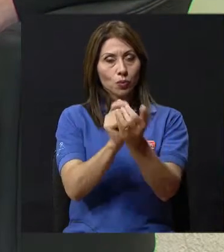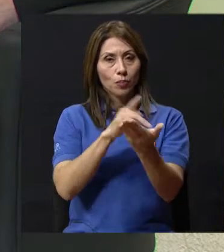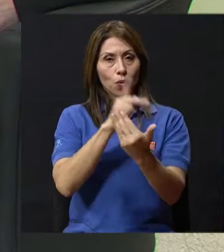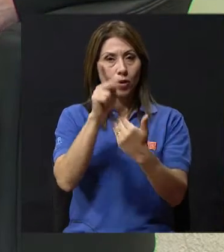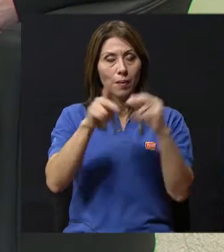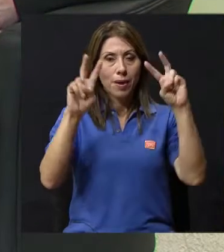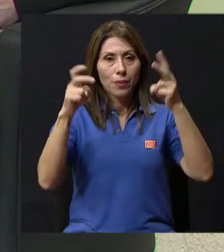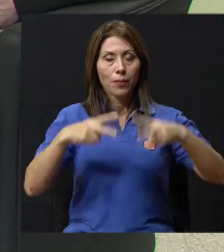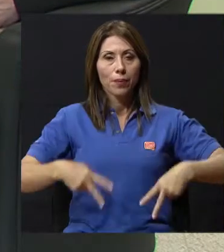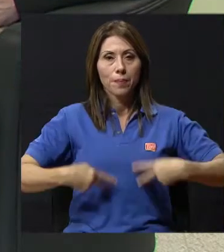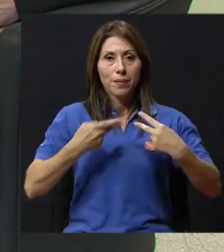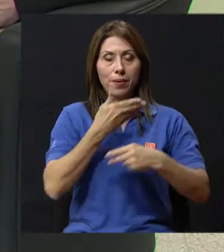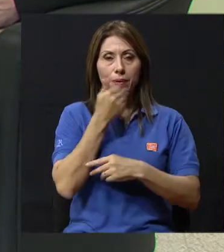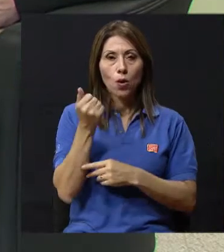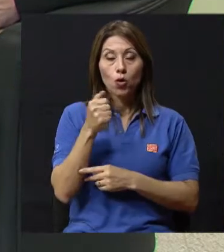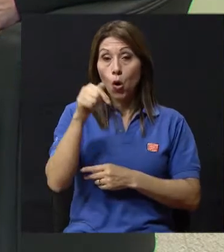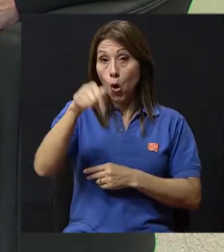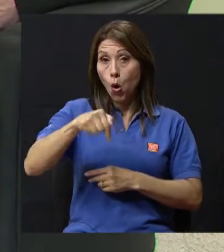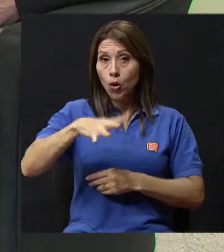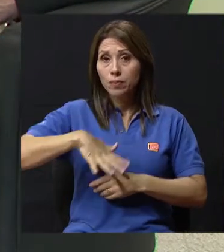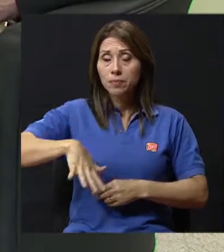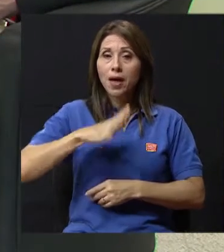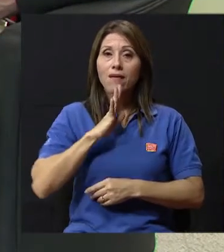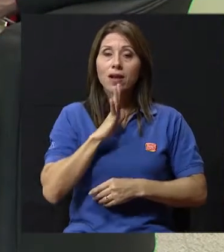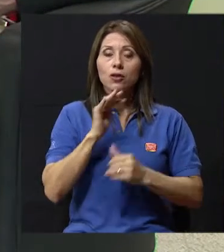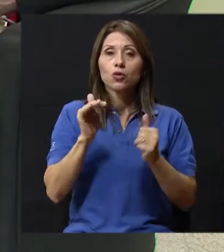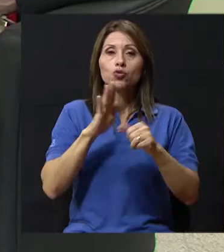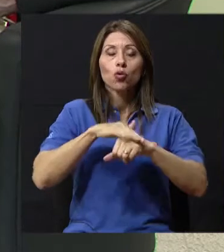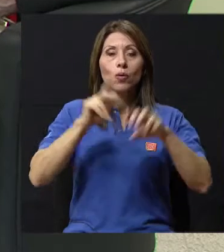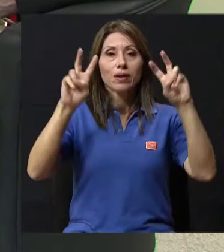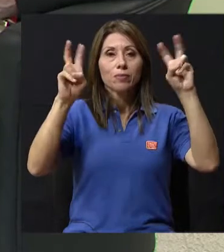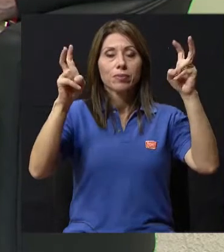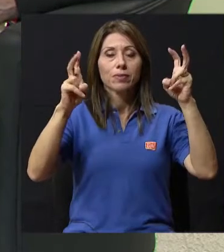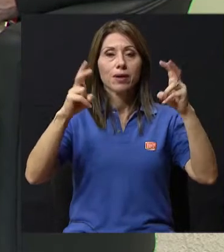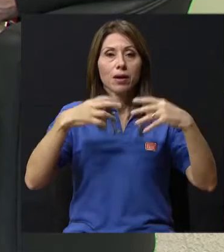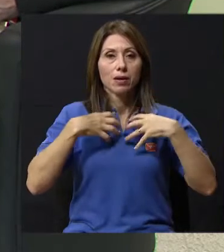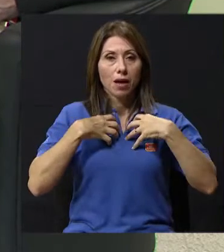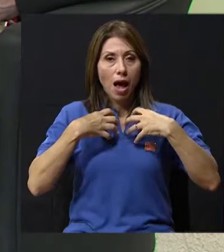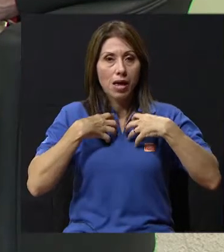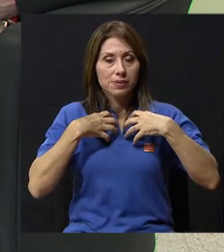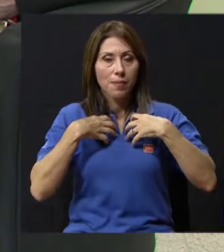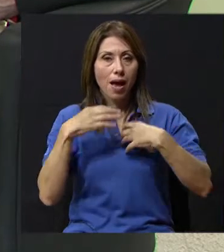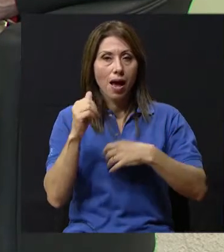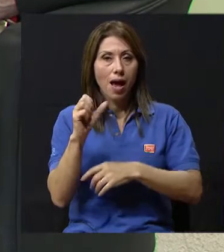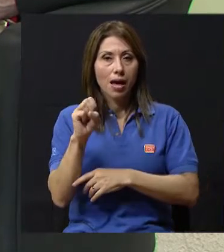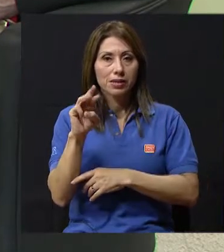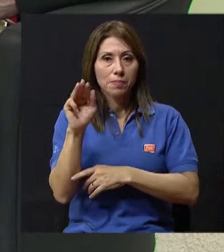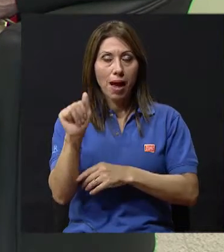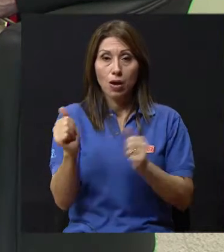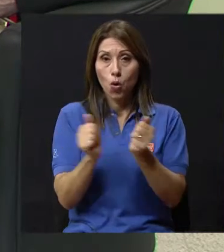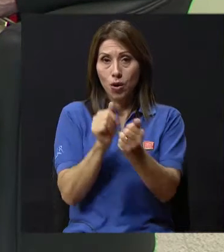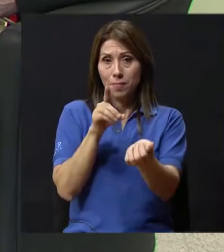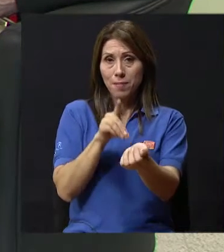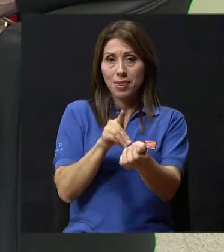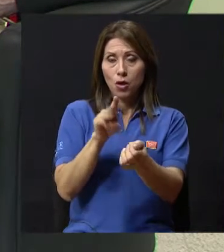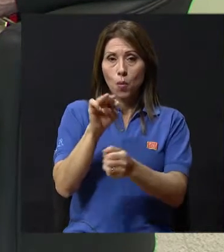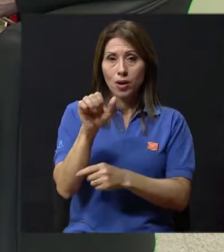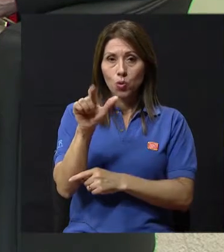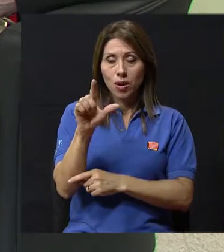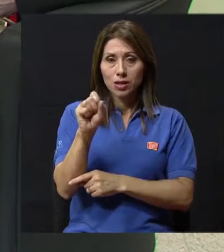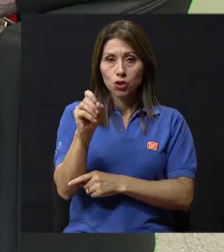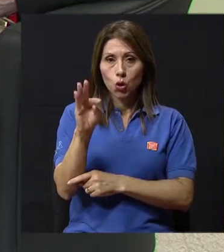Regresamos a nuestro programa Vivir Mejor y hoy nos encontramos conversando acerca del asma con el médico Manuel Soto